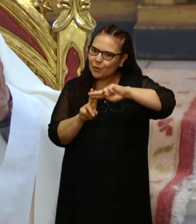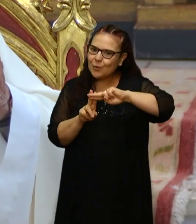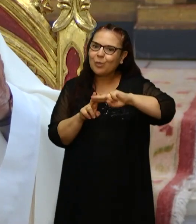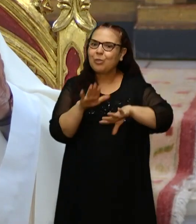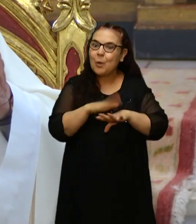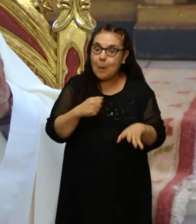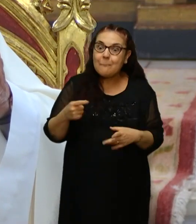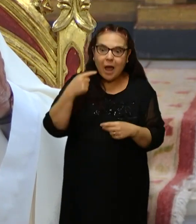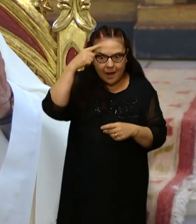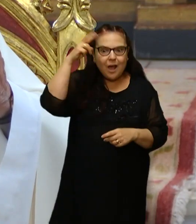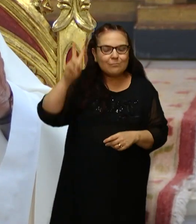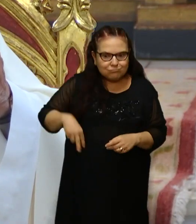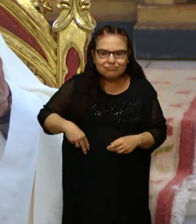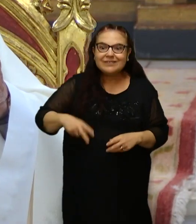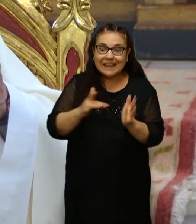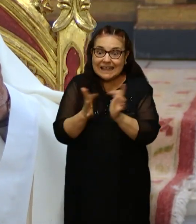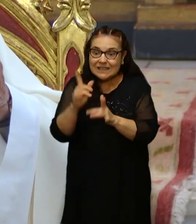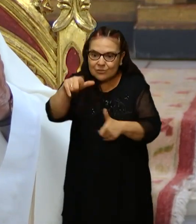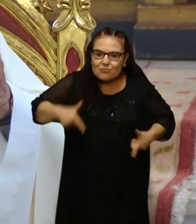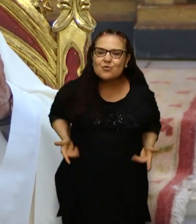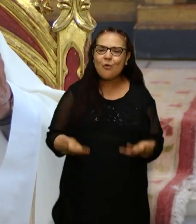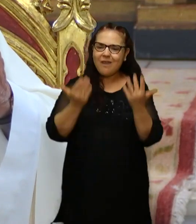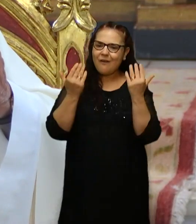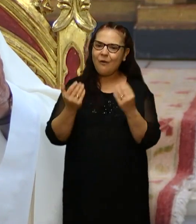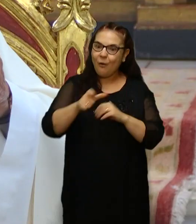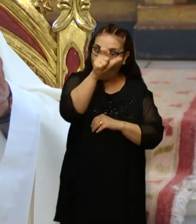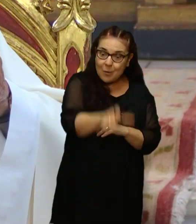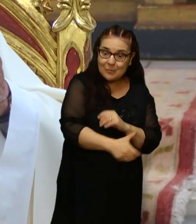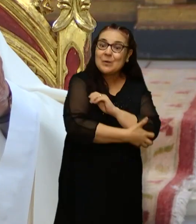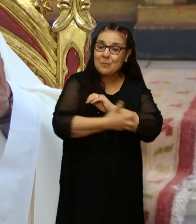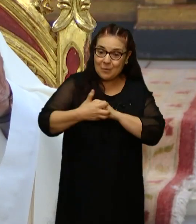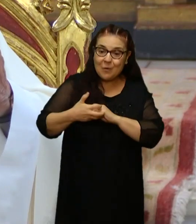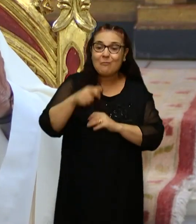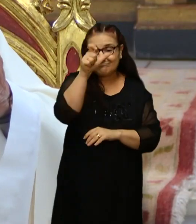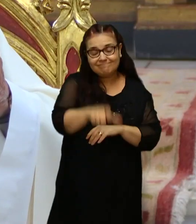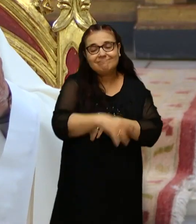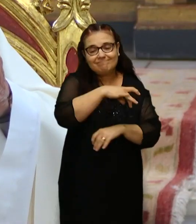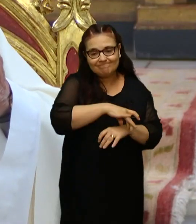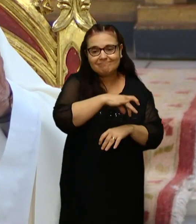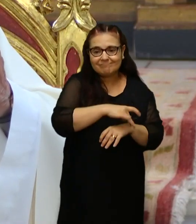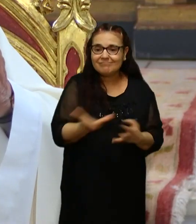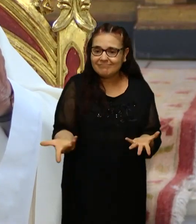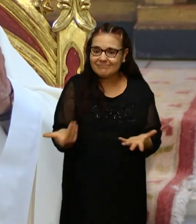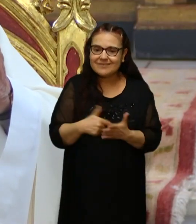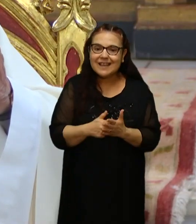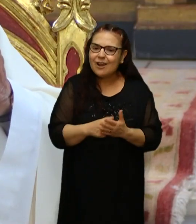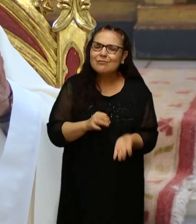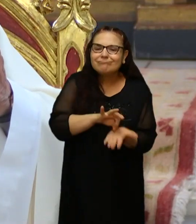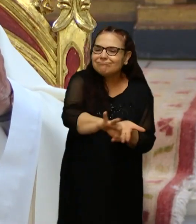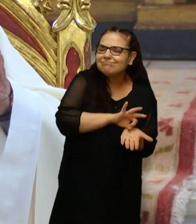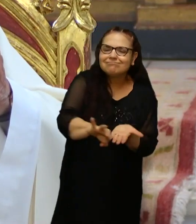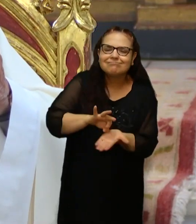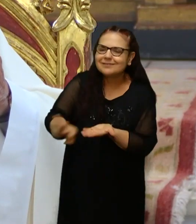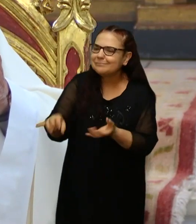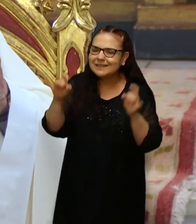para que reconociese a Cristo tu Hijo en los pobres y en los enfermos y los sirviese